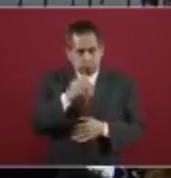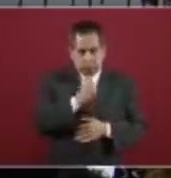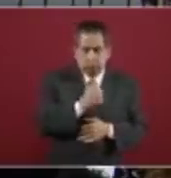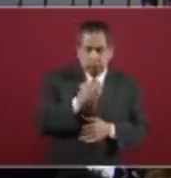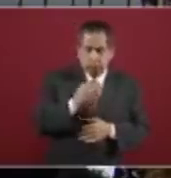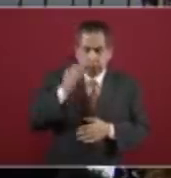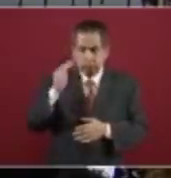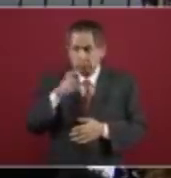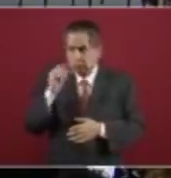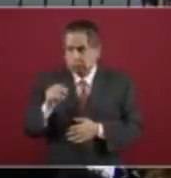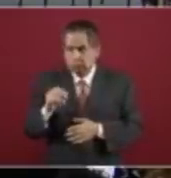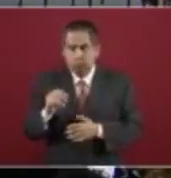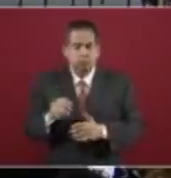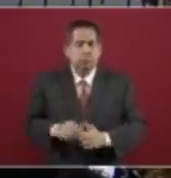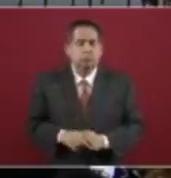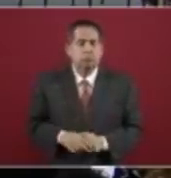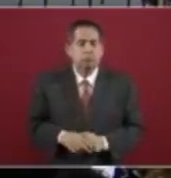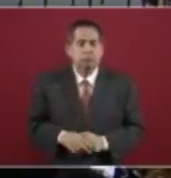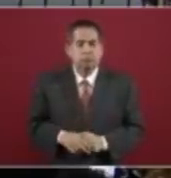febrero, marzo, abril.